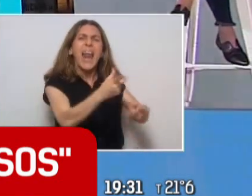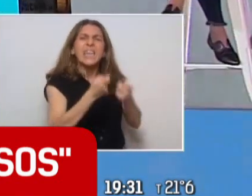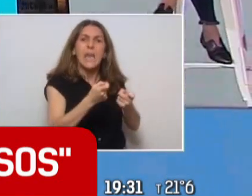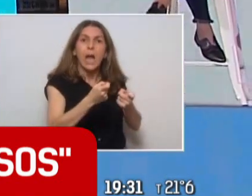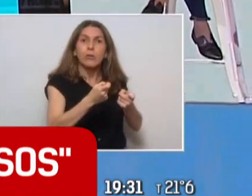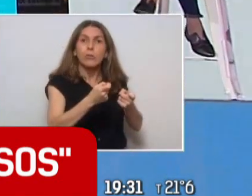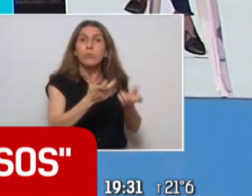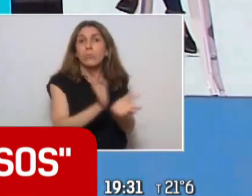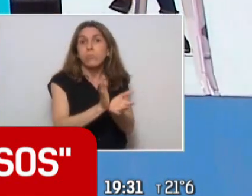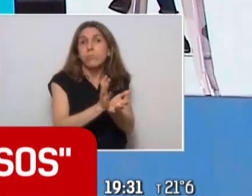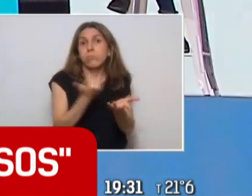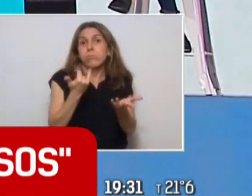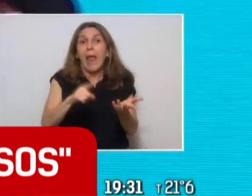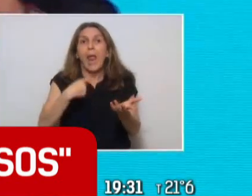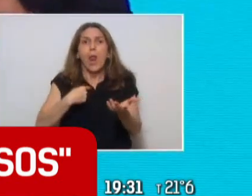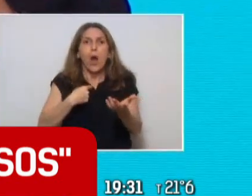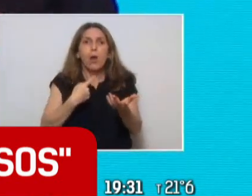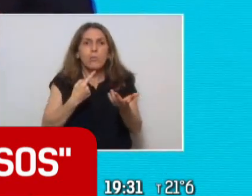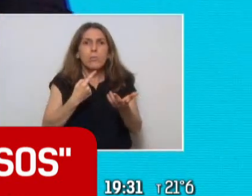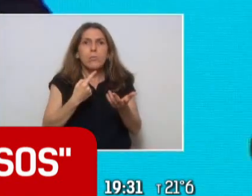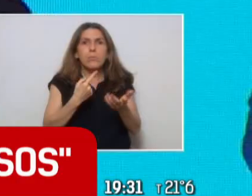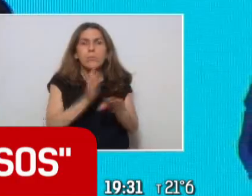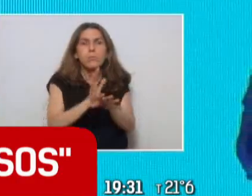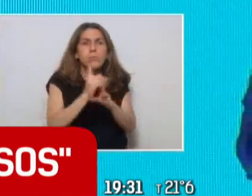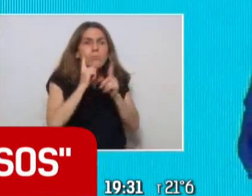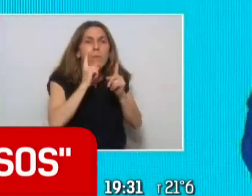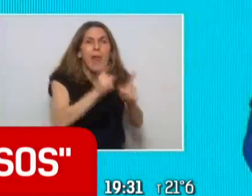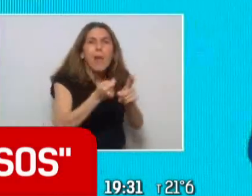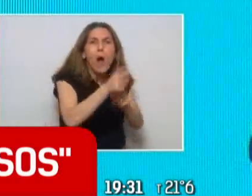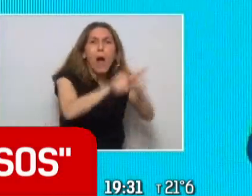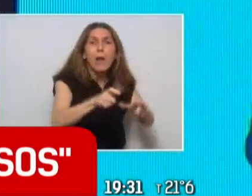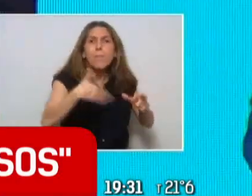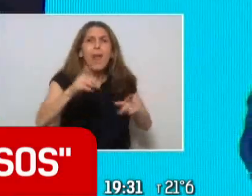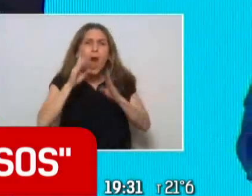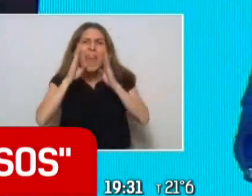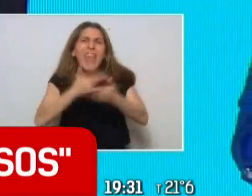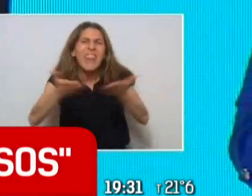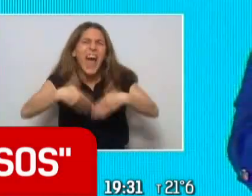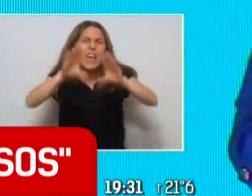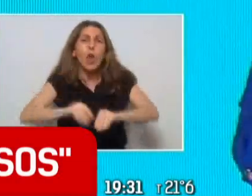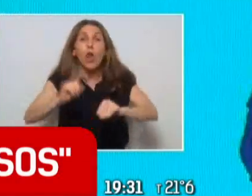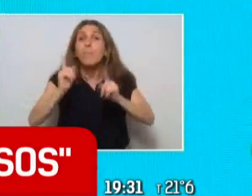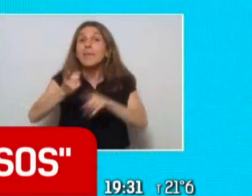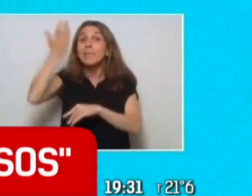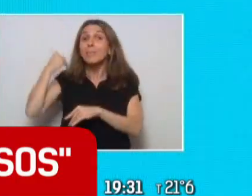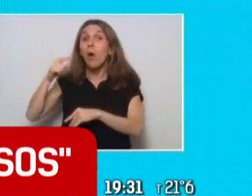las necesidades de millones. Pero ese día, con el peronismo todo cambió.